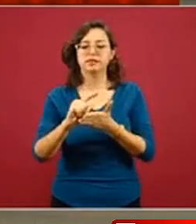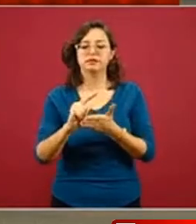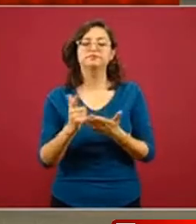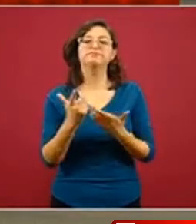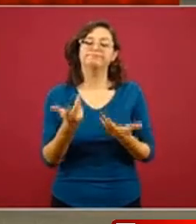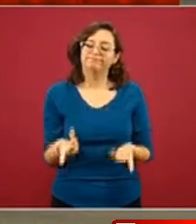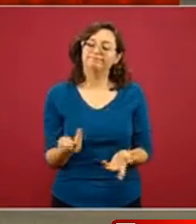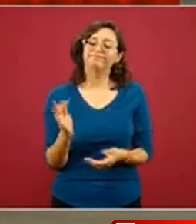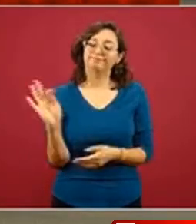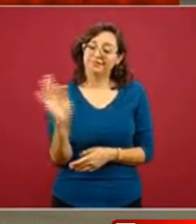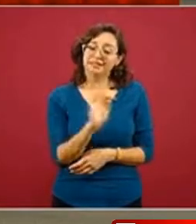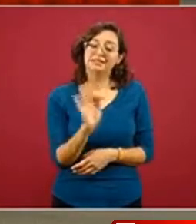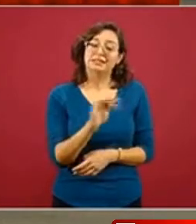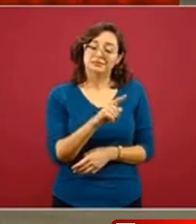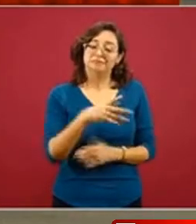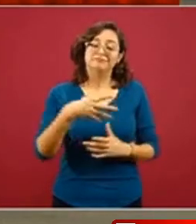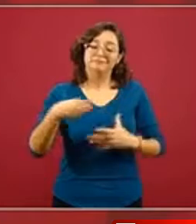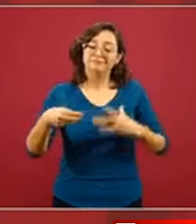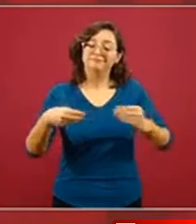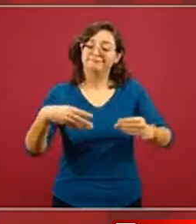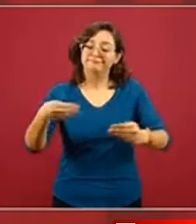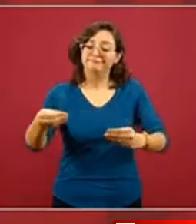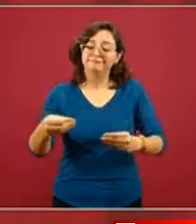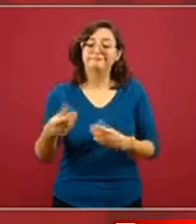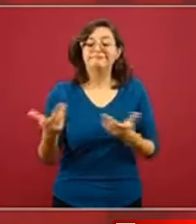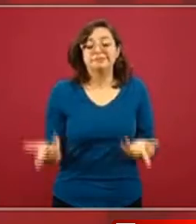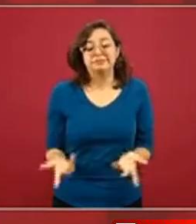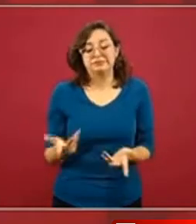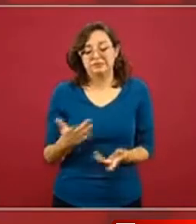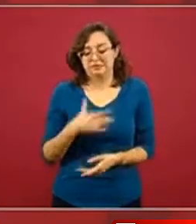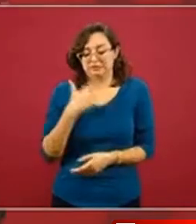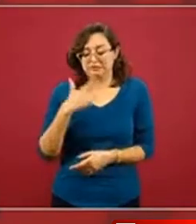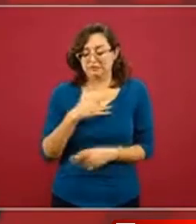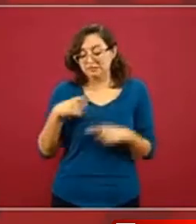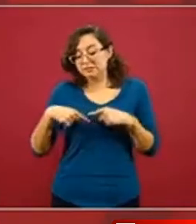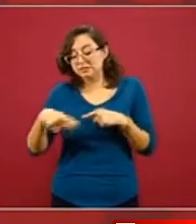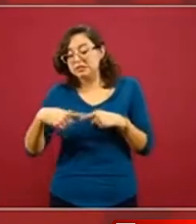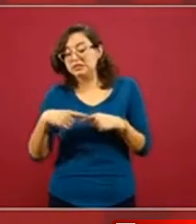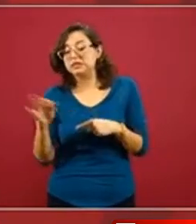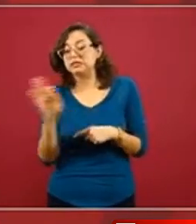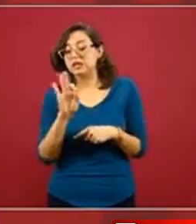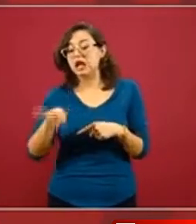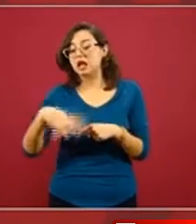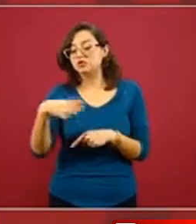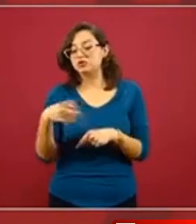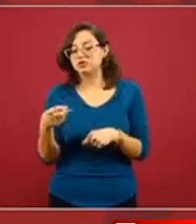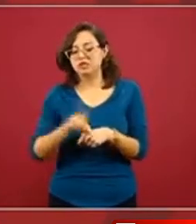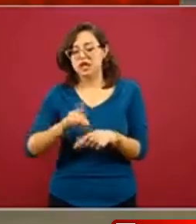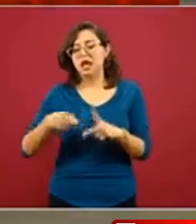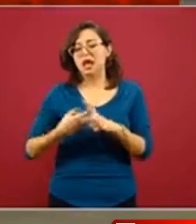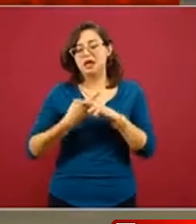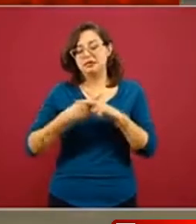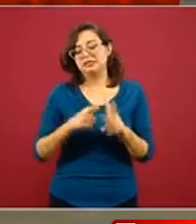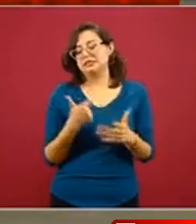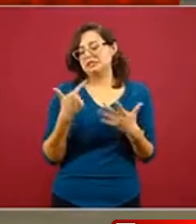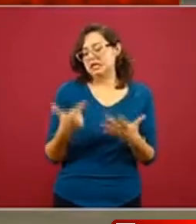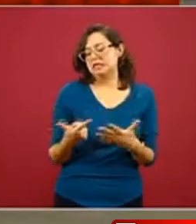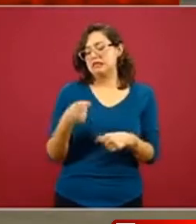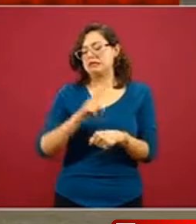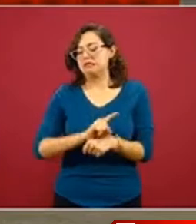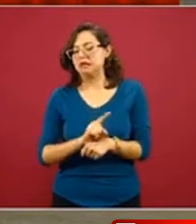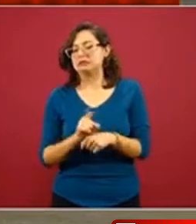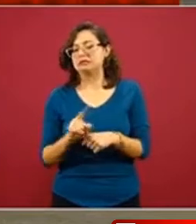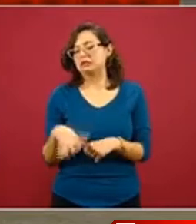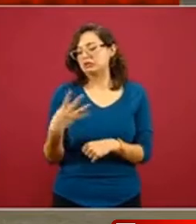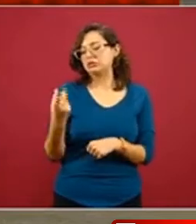pudo haber existido algún contagio, y entonces estamos con la expectativa de que en los siguientes 14 días o 7, que es el periodo de